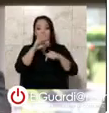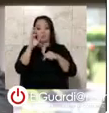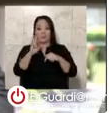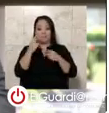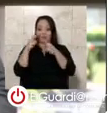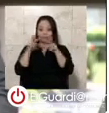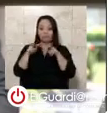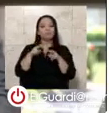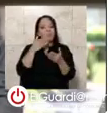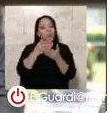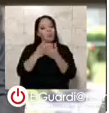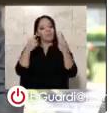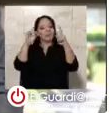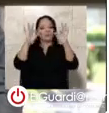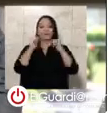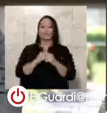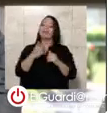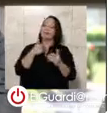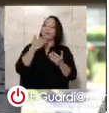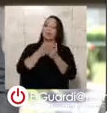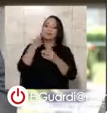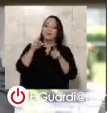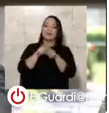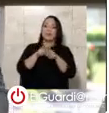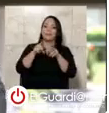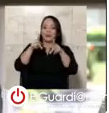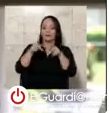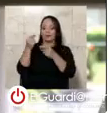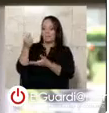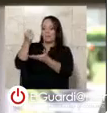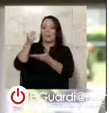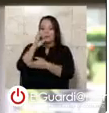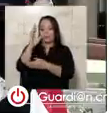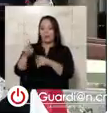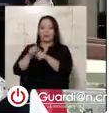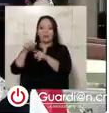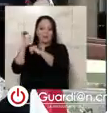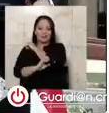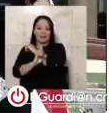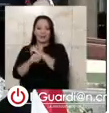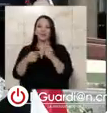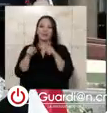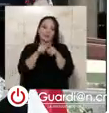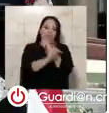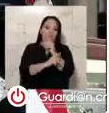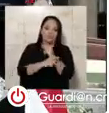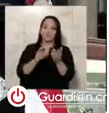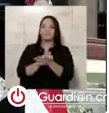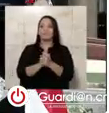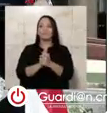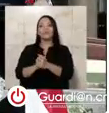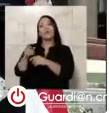noticias para los costarricenses, para los inversionistas internacionales, pero sobre todo para el país. Pero vamos a ver, don Nogui, ustedes los